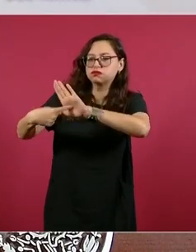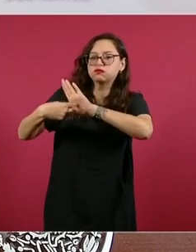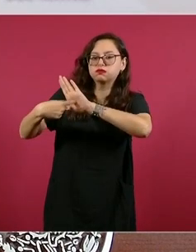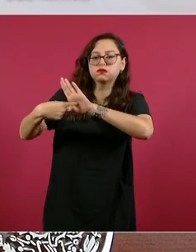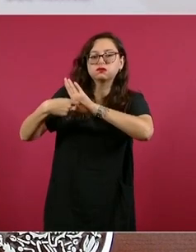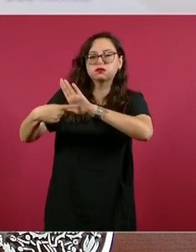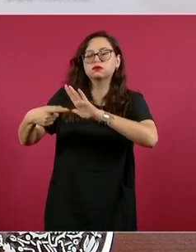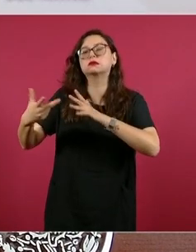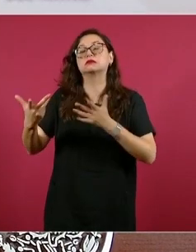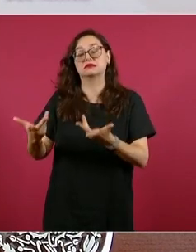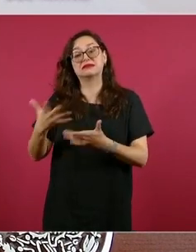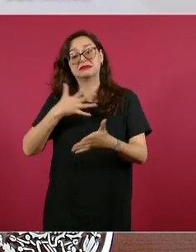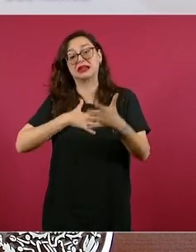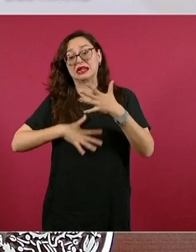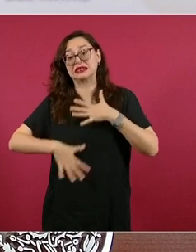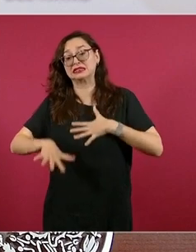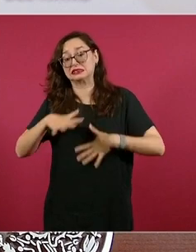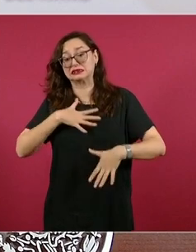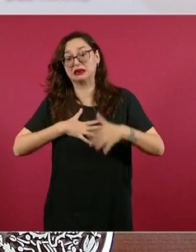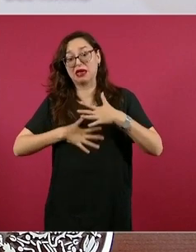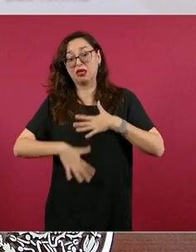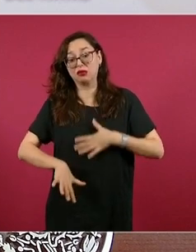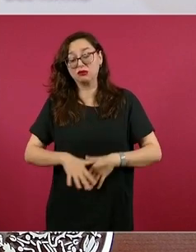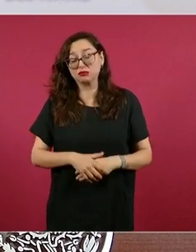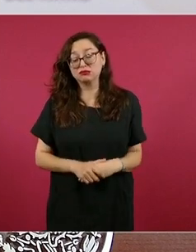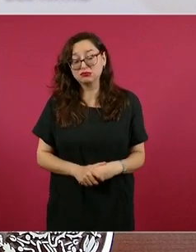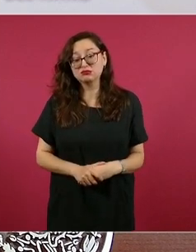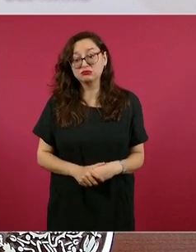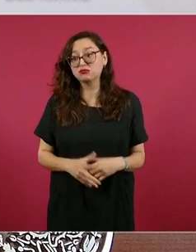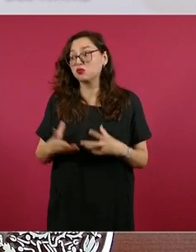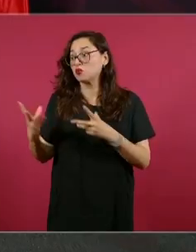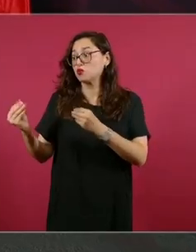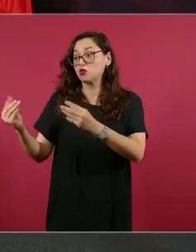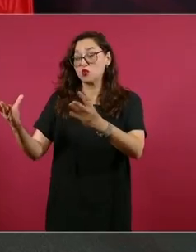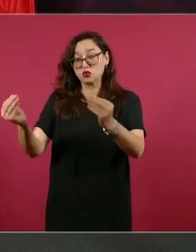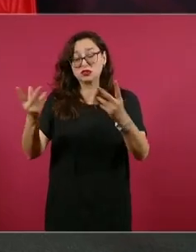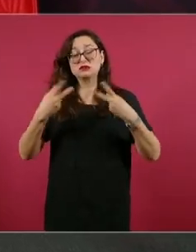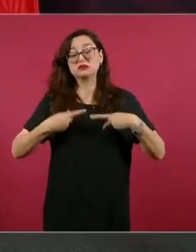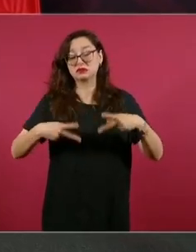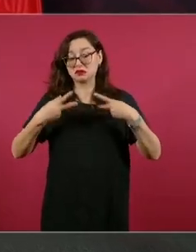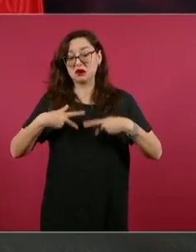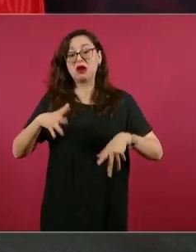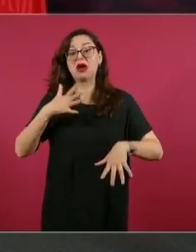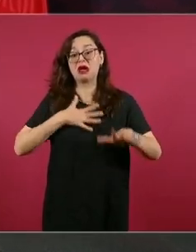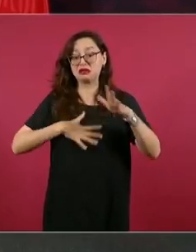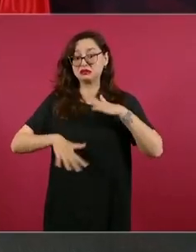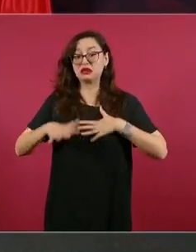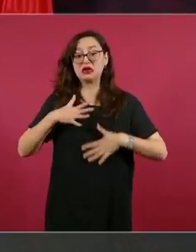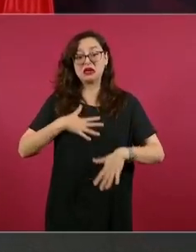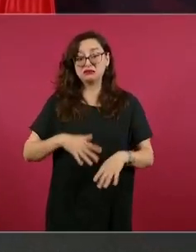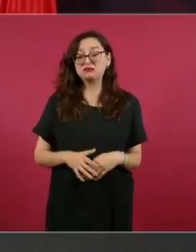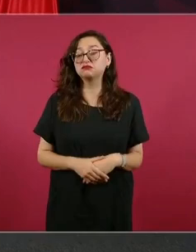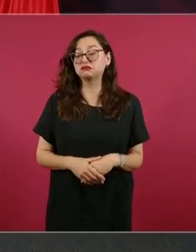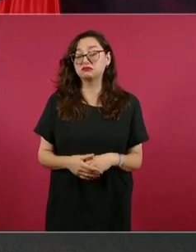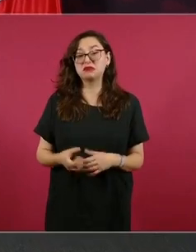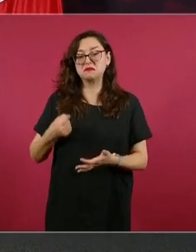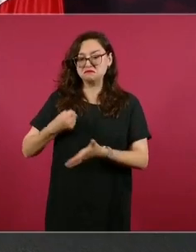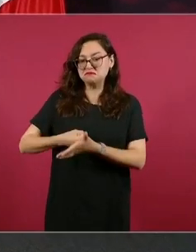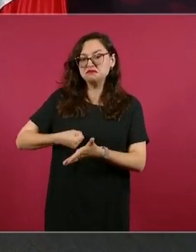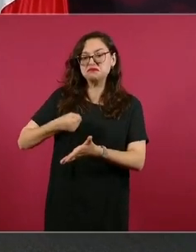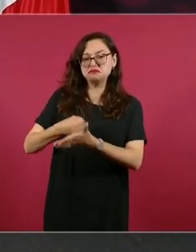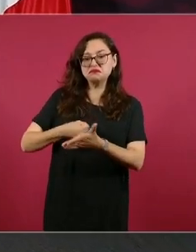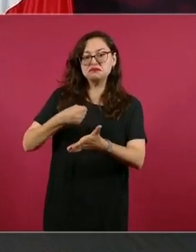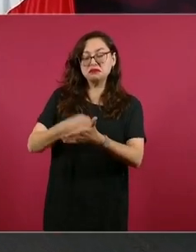y muchas fatigas de mucha gente, de quienes se nos adelantaron, que